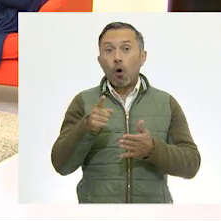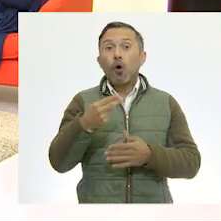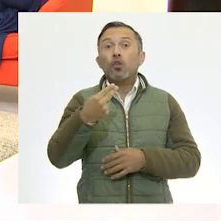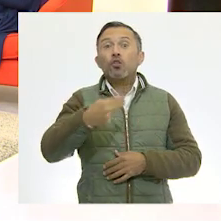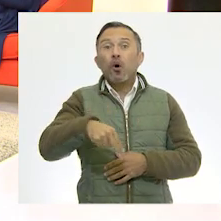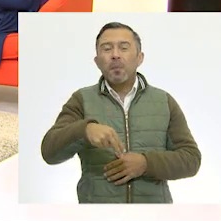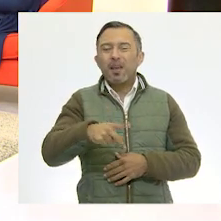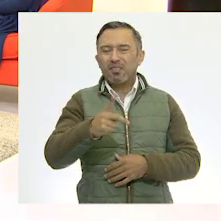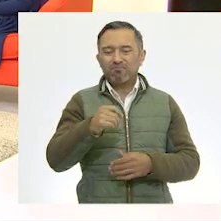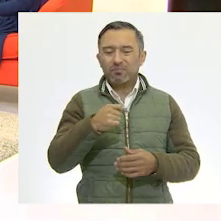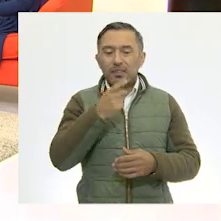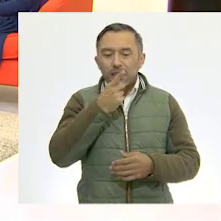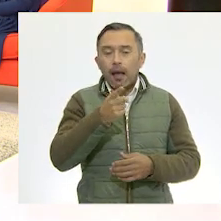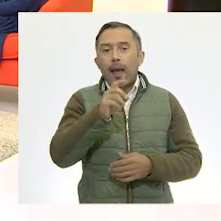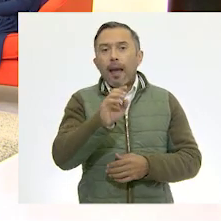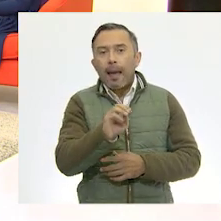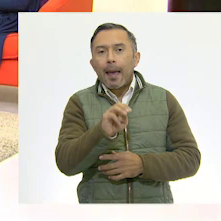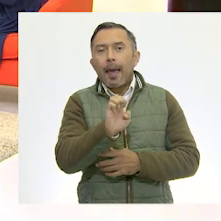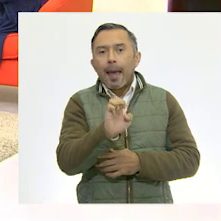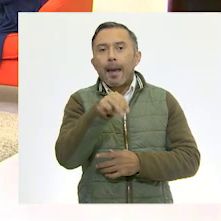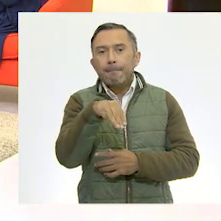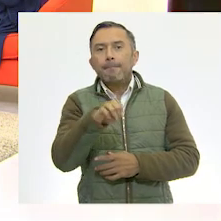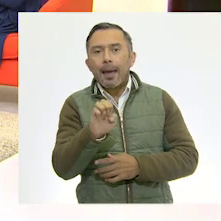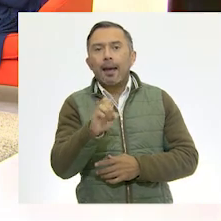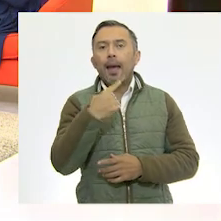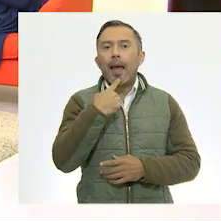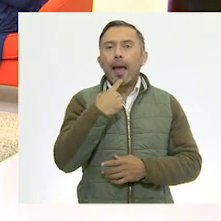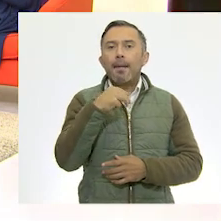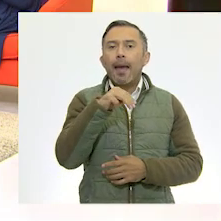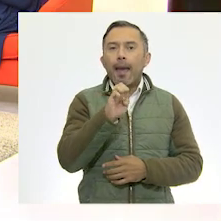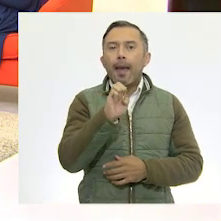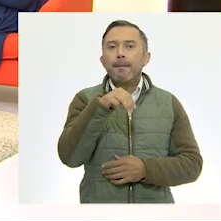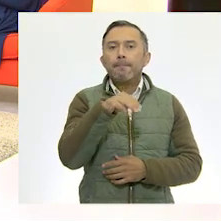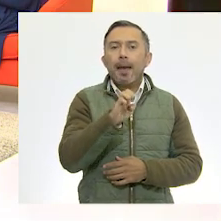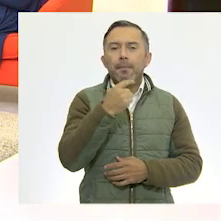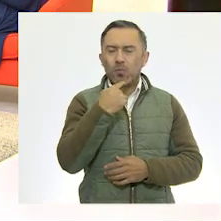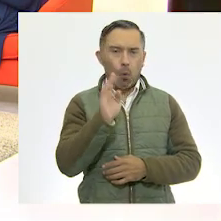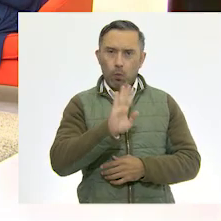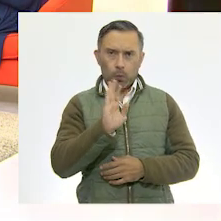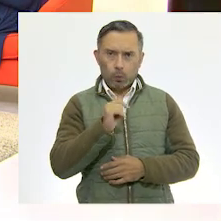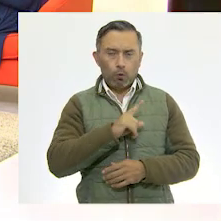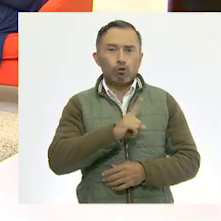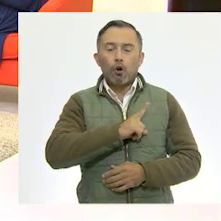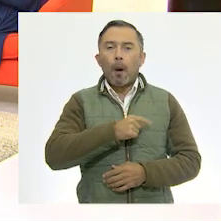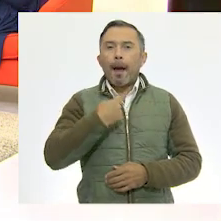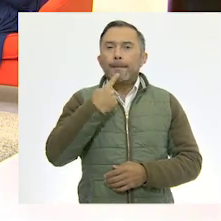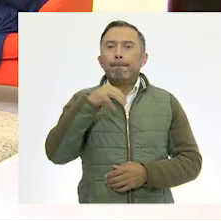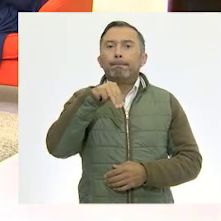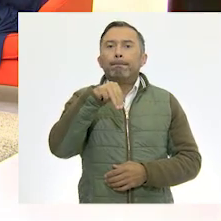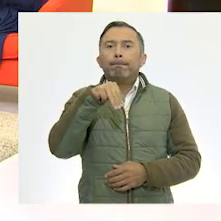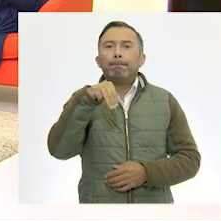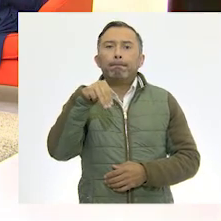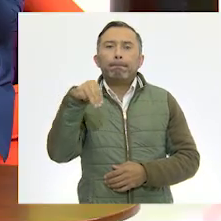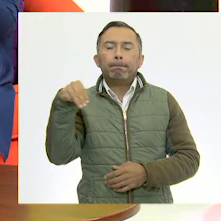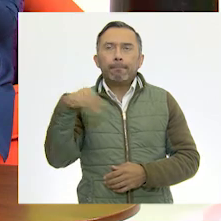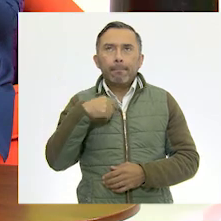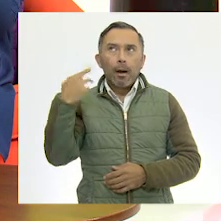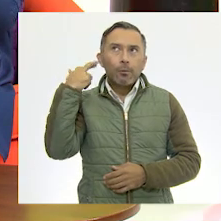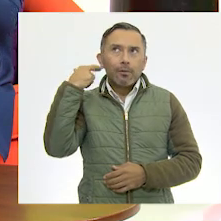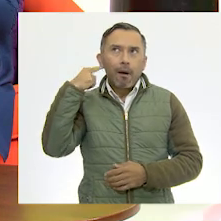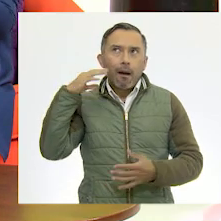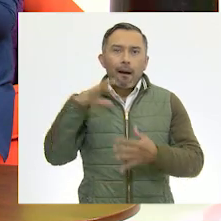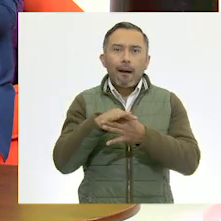la adquisición de este código. M. Ajá, ¿no? exacto. Entonces ellos, fonética. claro, y ellos pueden agregar la E y la